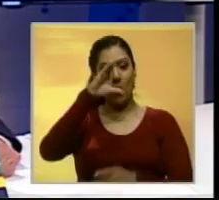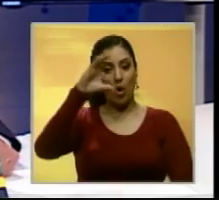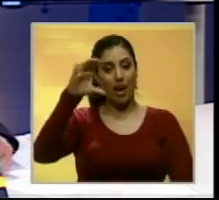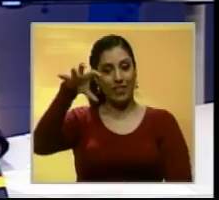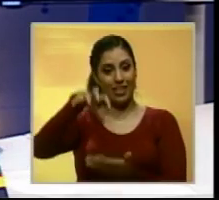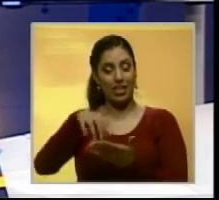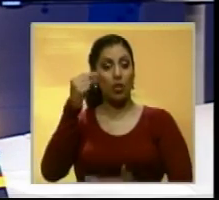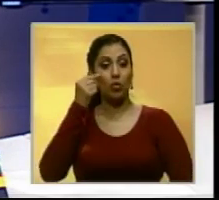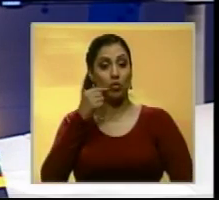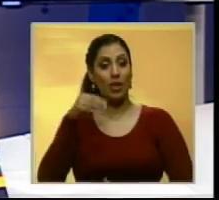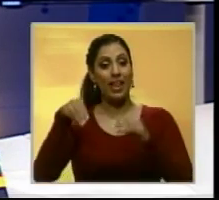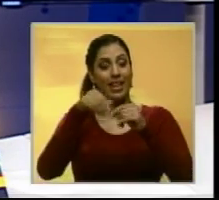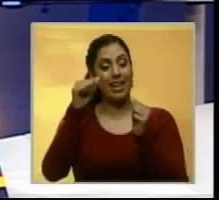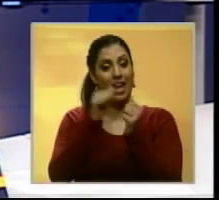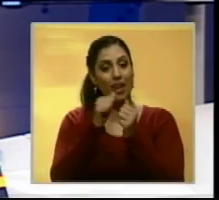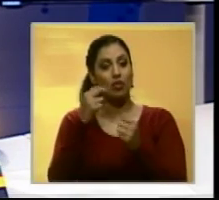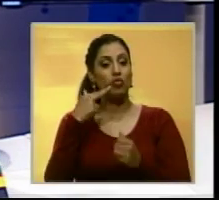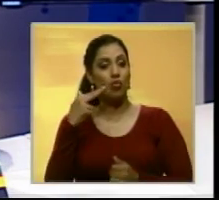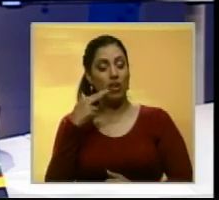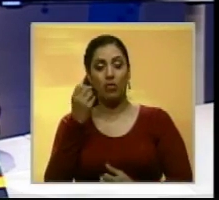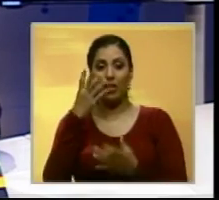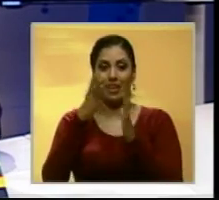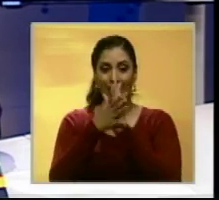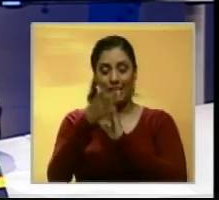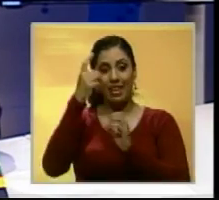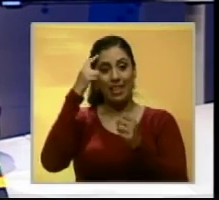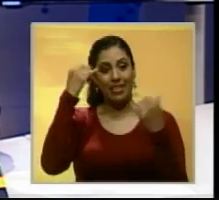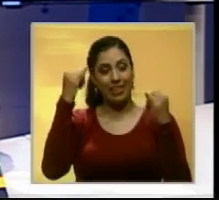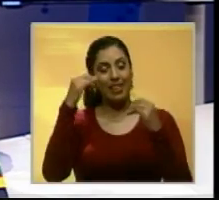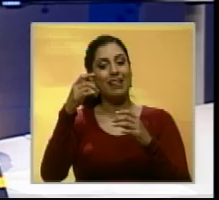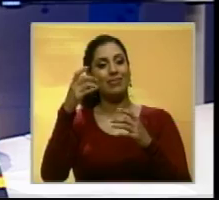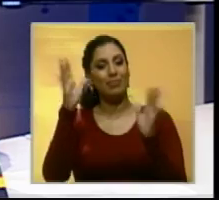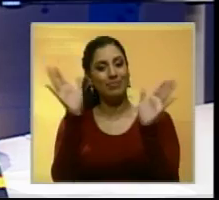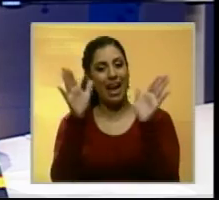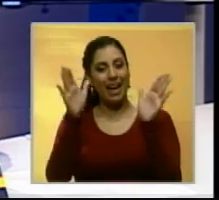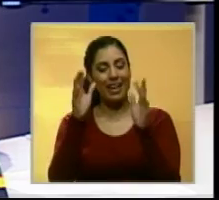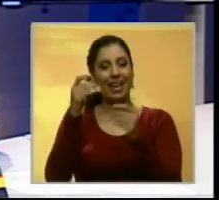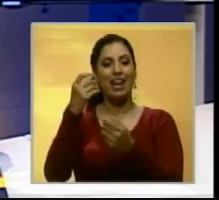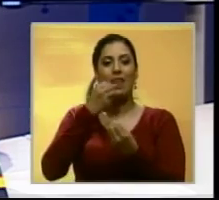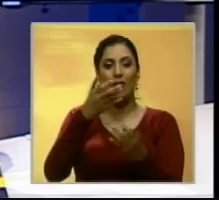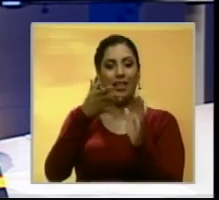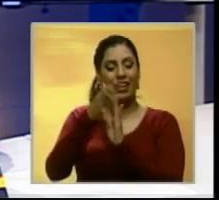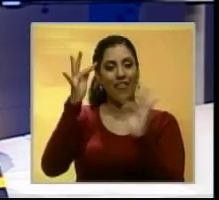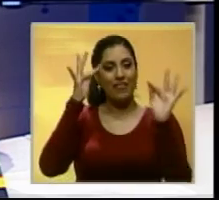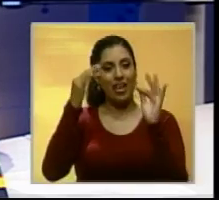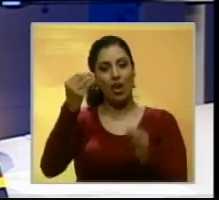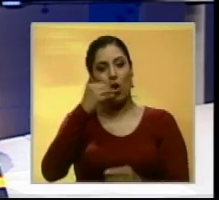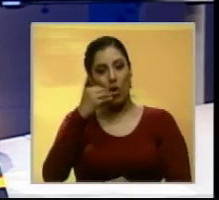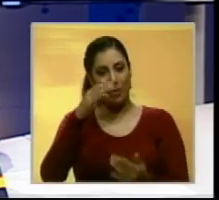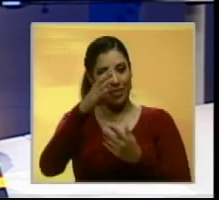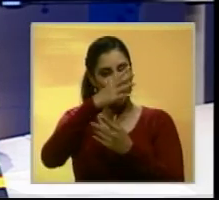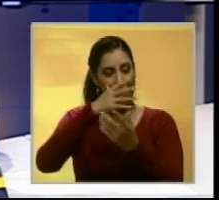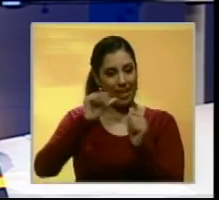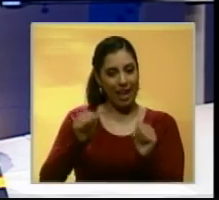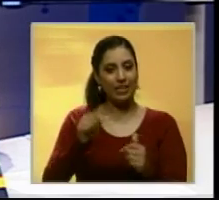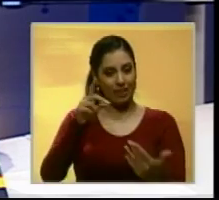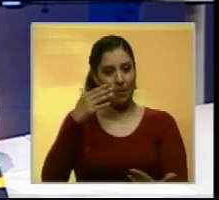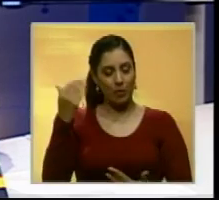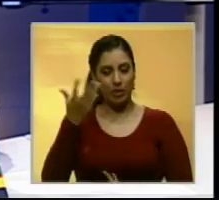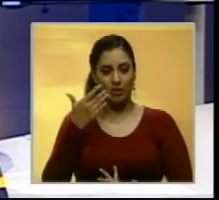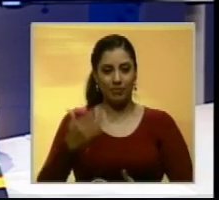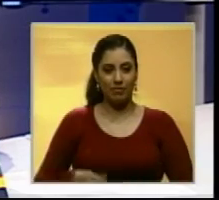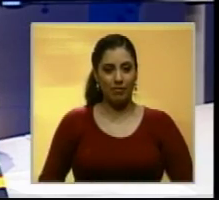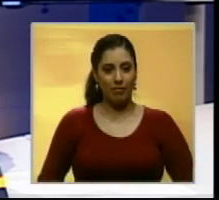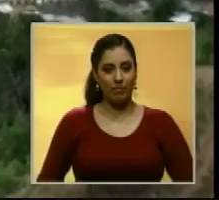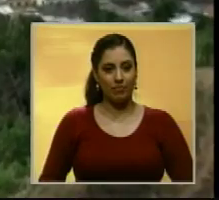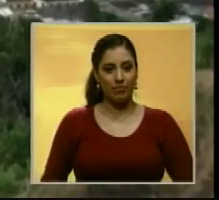estado Sucre, tierra de cacao y jovialidad, celebró el Día de San Miguel Arcángel con ferias gastronómicas y artesanales. Joan Natalí Ceballos nos cuenta